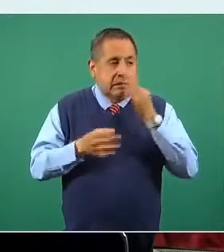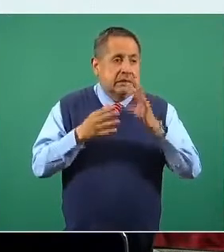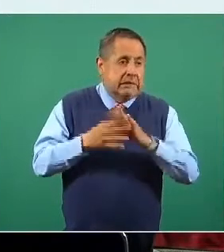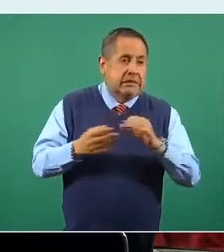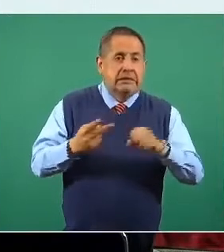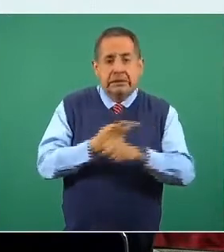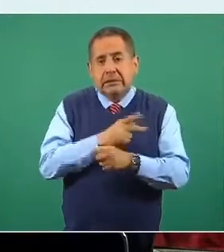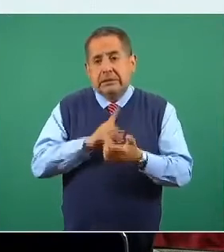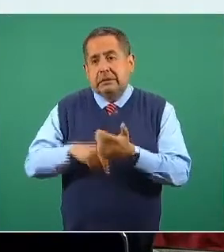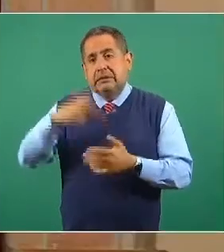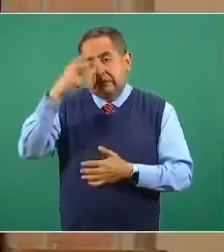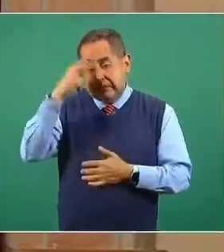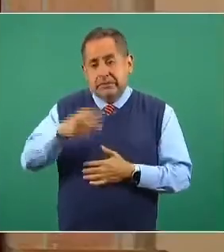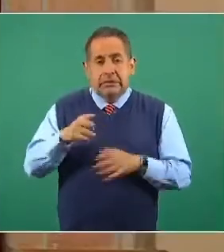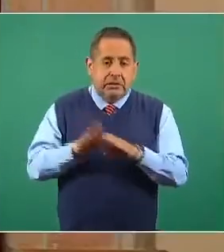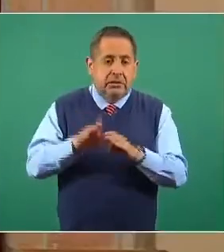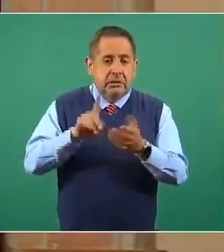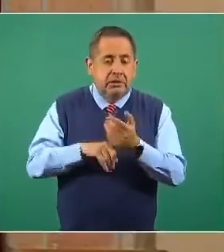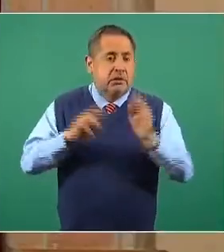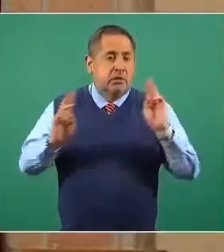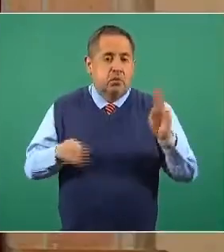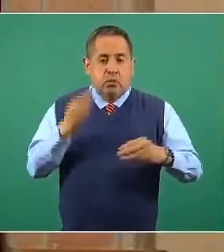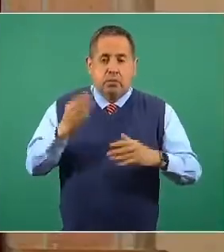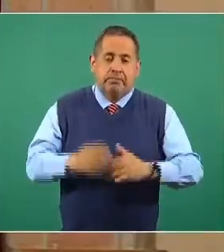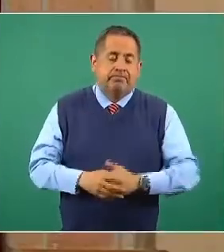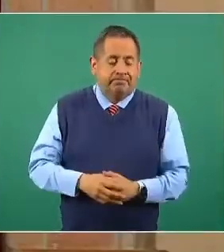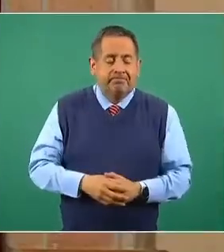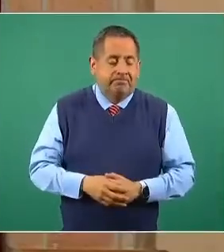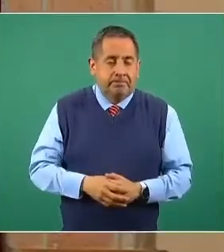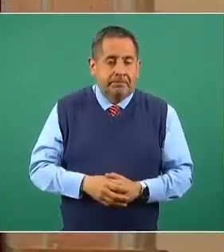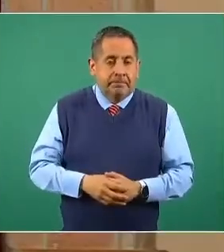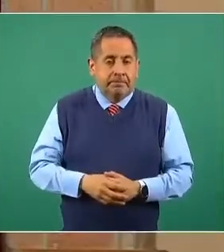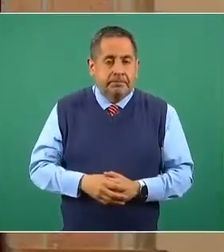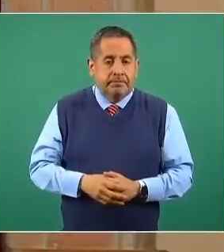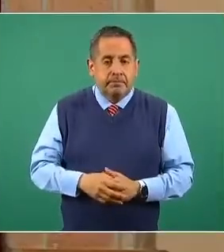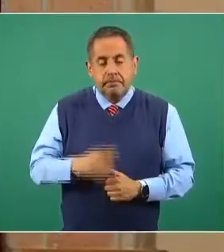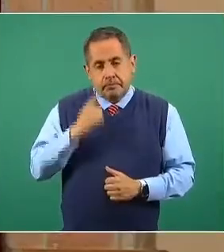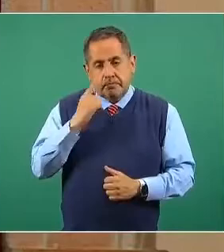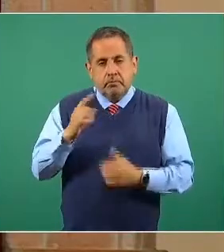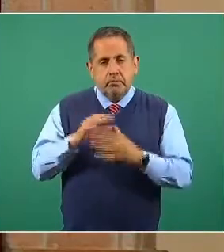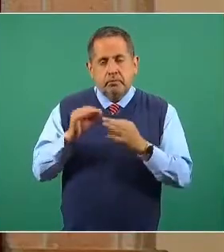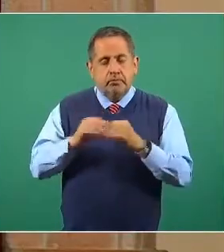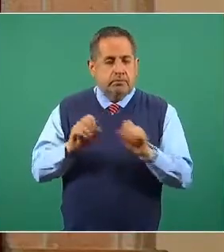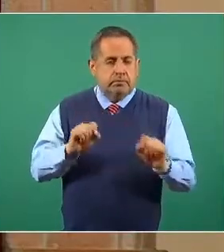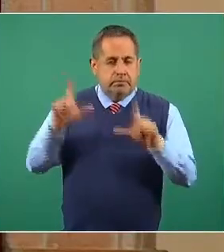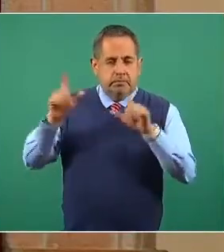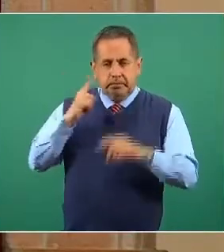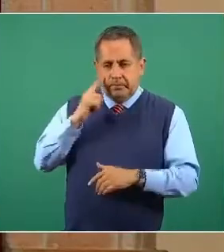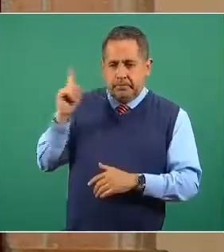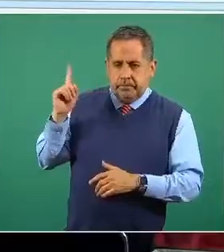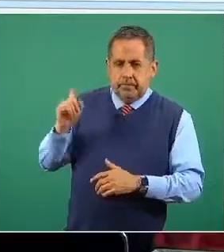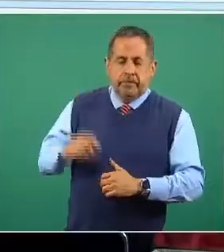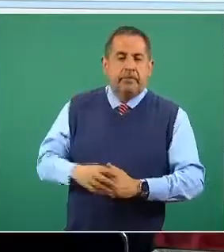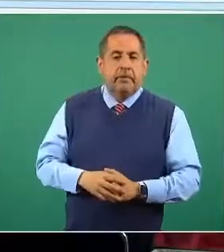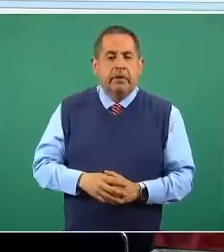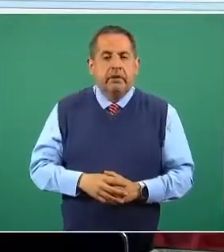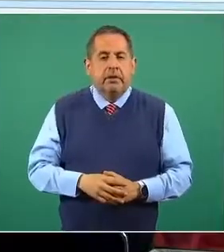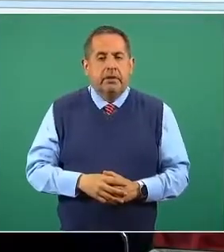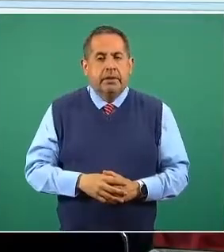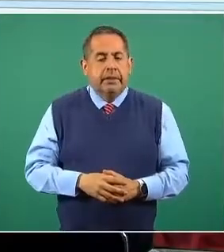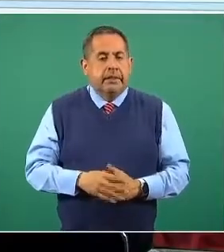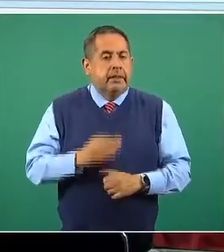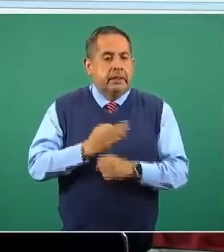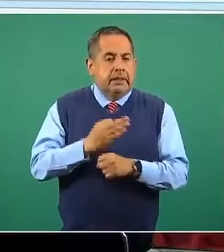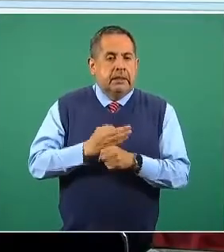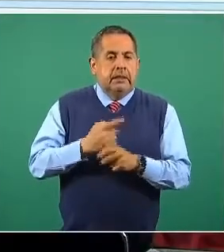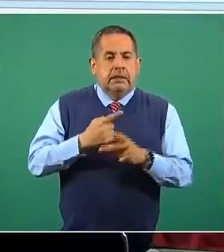México y a esta pandemia en todo el mundo. Si nos permiten la siguiente diapositiva. Vamos entonces a